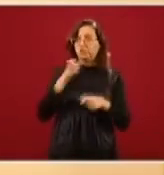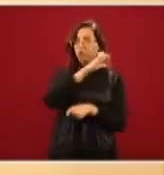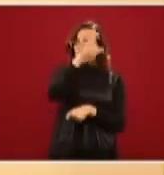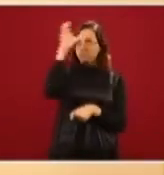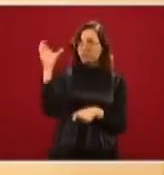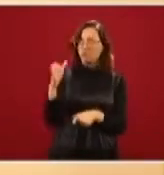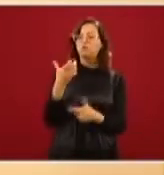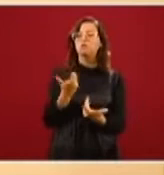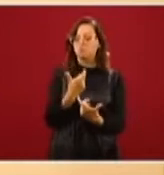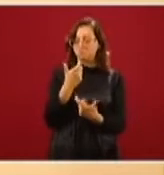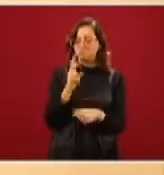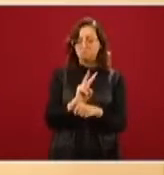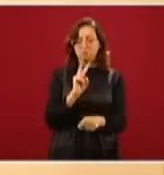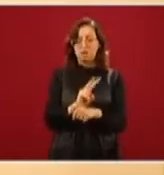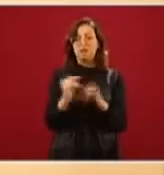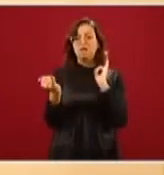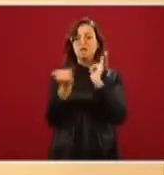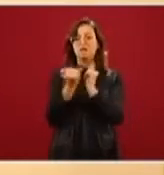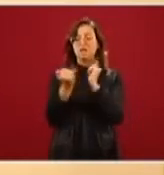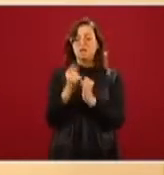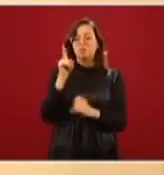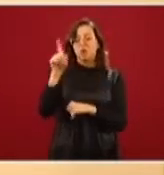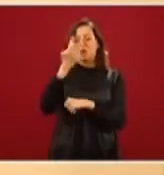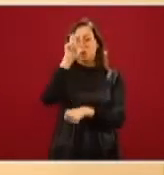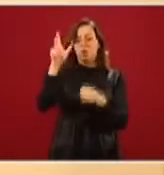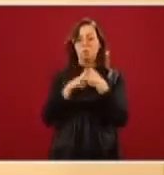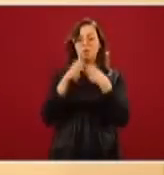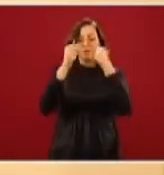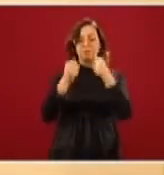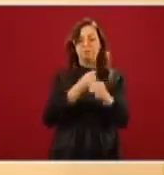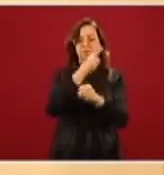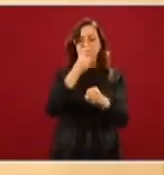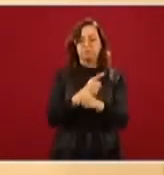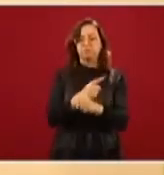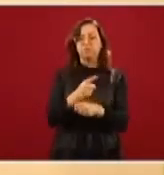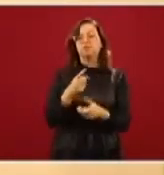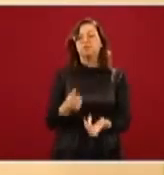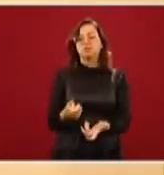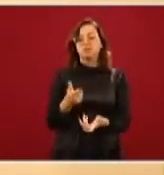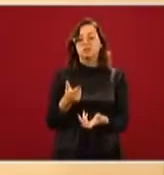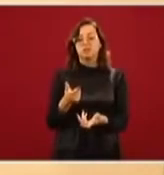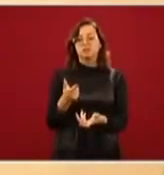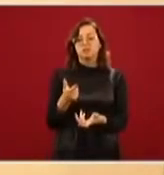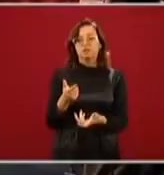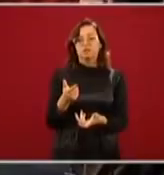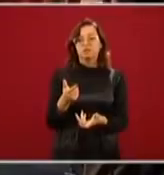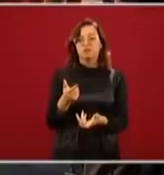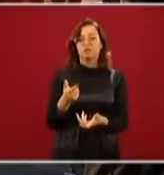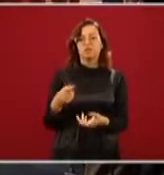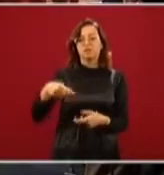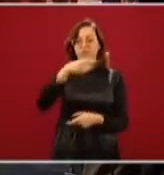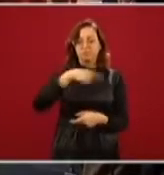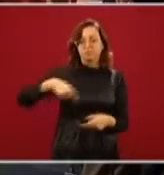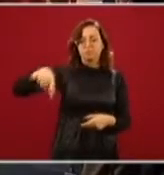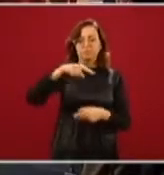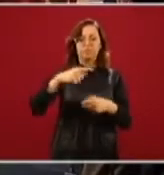además también ha sido visto por la Agencia Europea de Seguridad, por el creador de esto que se llaman los merging points, cada